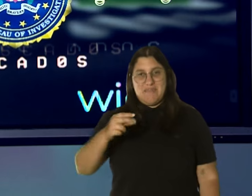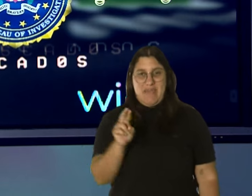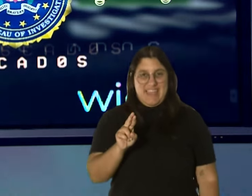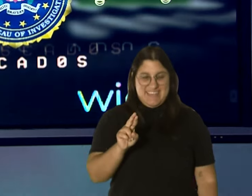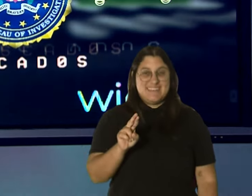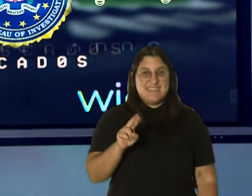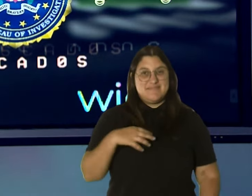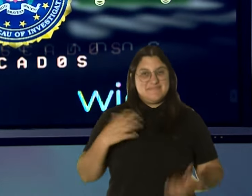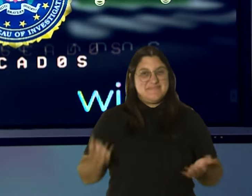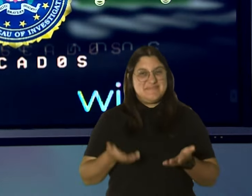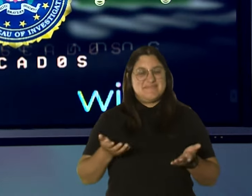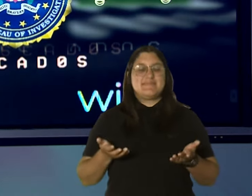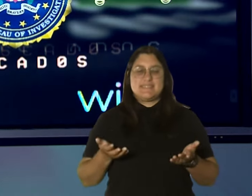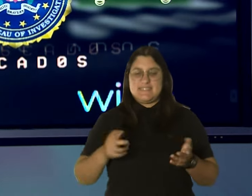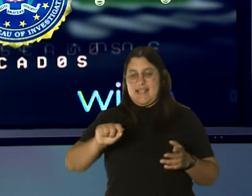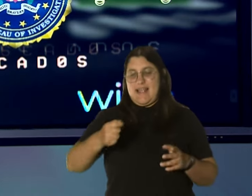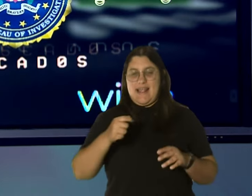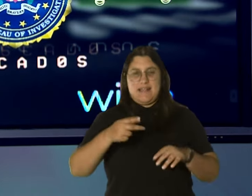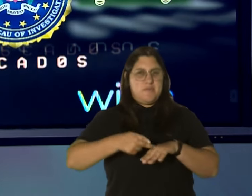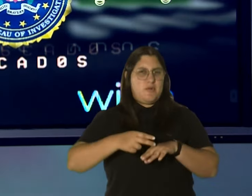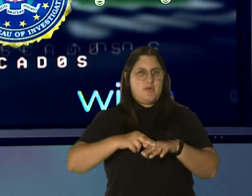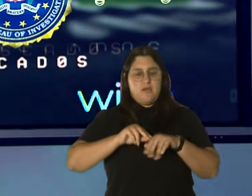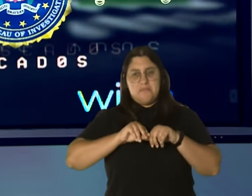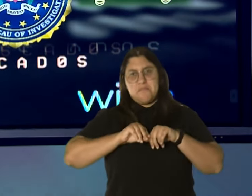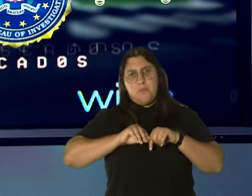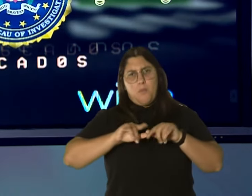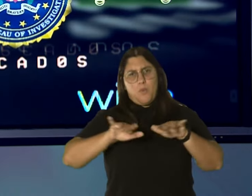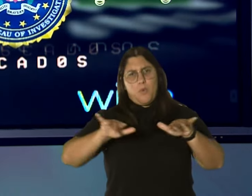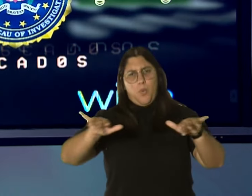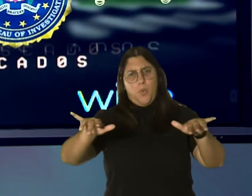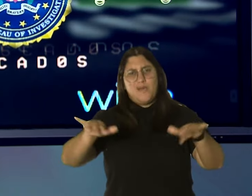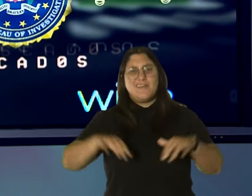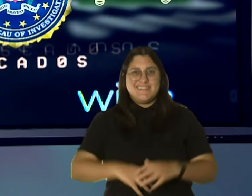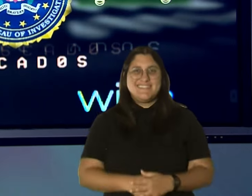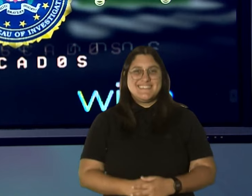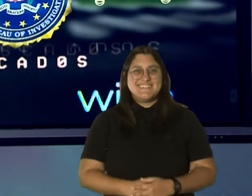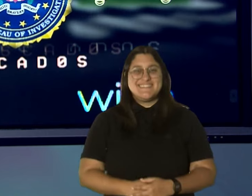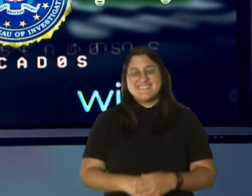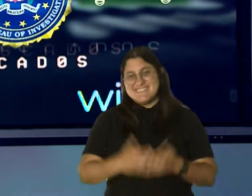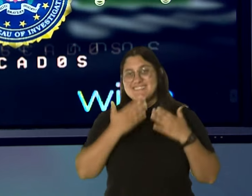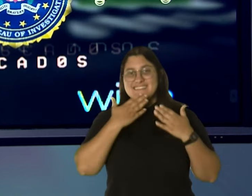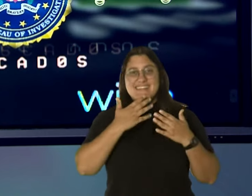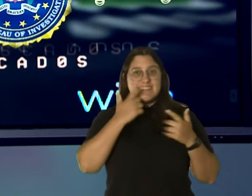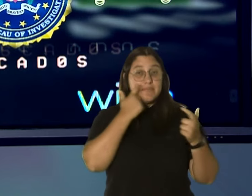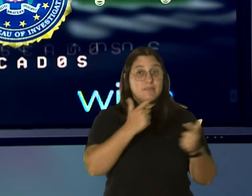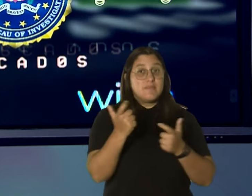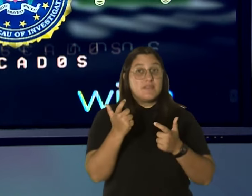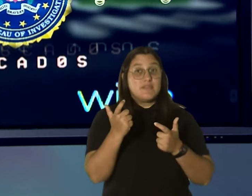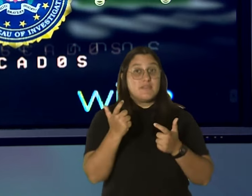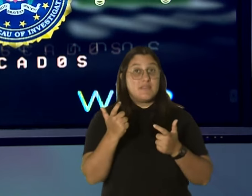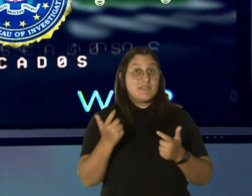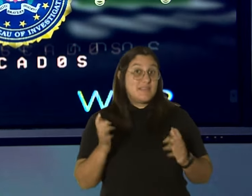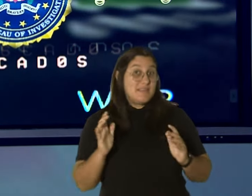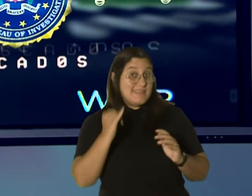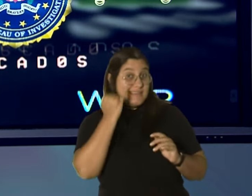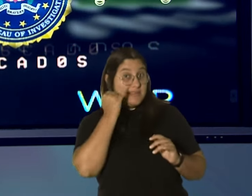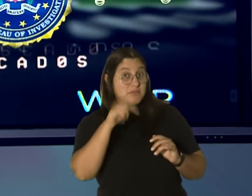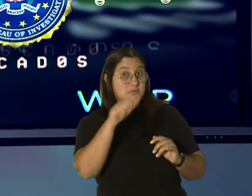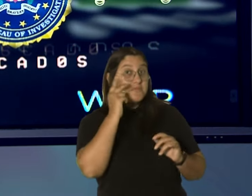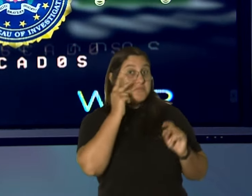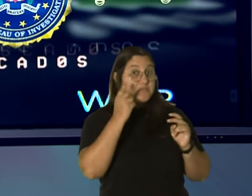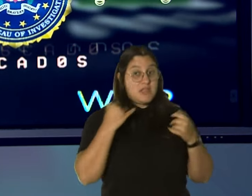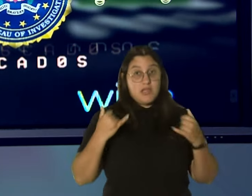este es el canal del pueblo de Puerto Rico Pero de aquí Oiga Esto es para todo el planeta Gracias por estar con nosotros y si nos está viendo